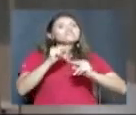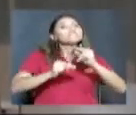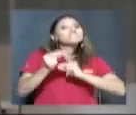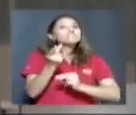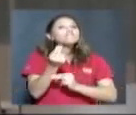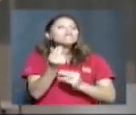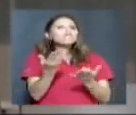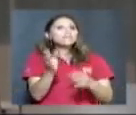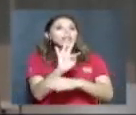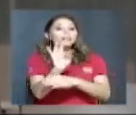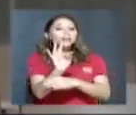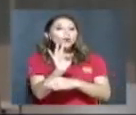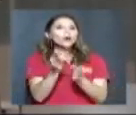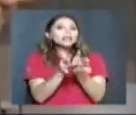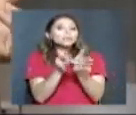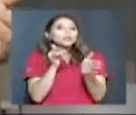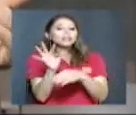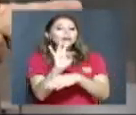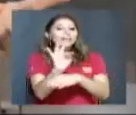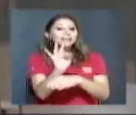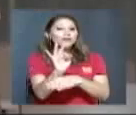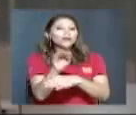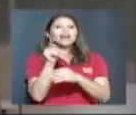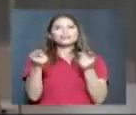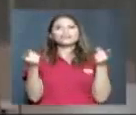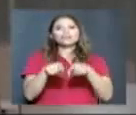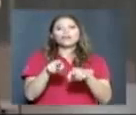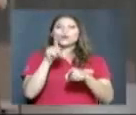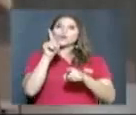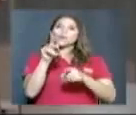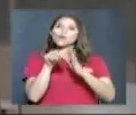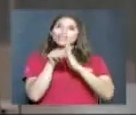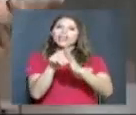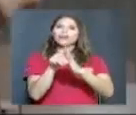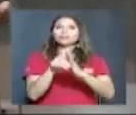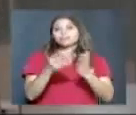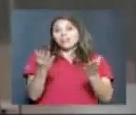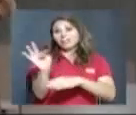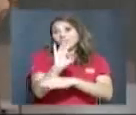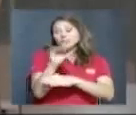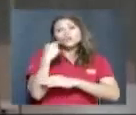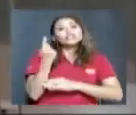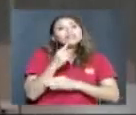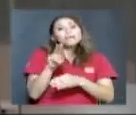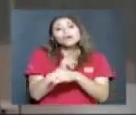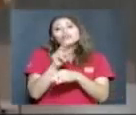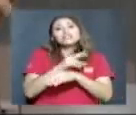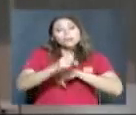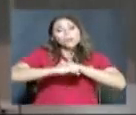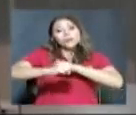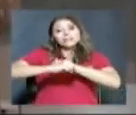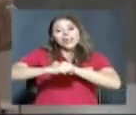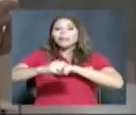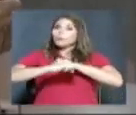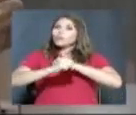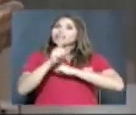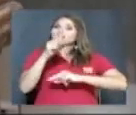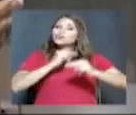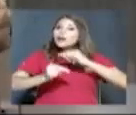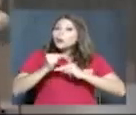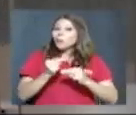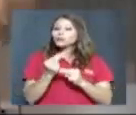el modelo publicitario, digamos, la televisión siempre ha vivido la publicidad y la publicidad es un negocio también asociado. Sí. Yo creo que lo que falta es creatividad